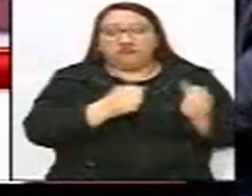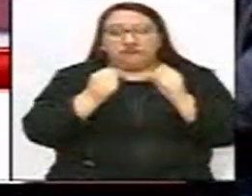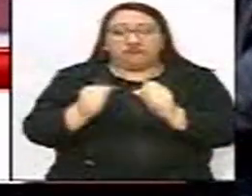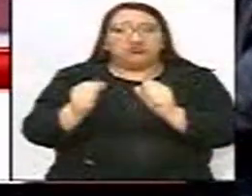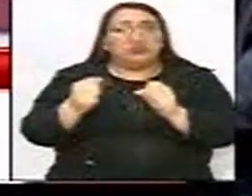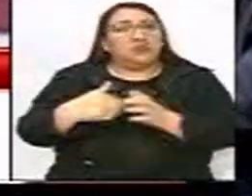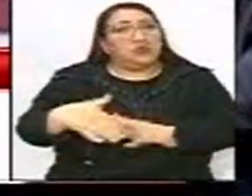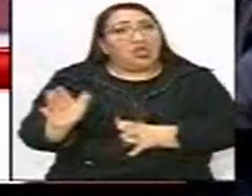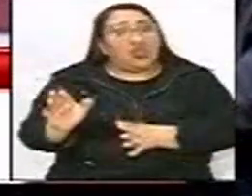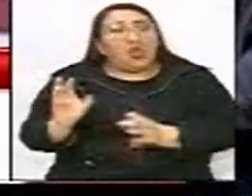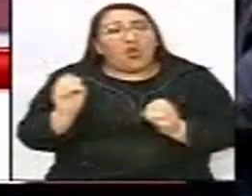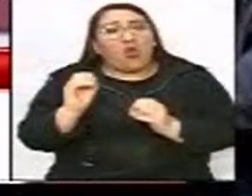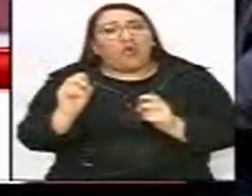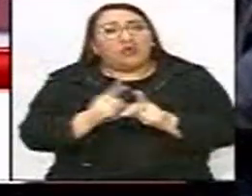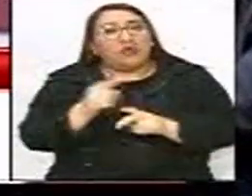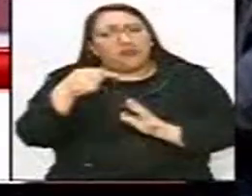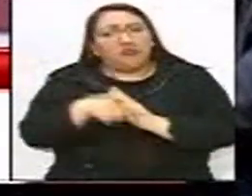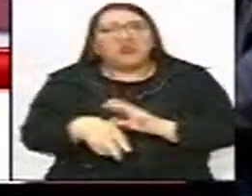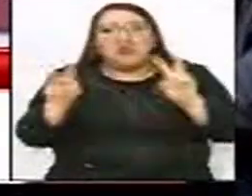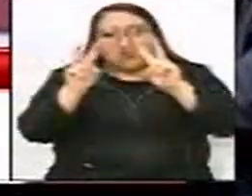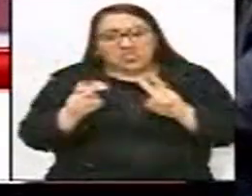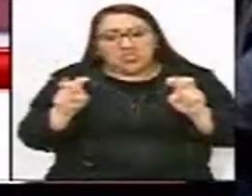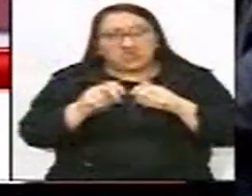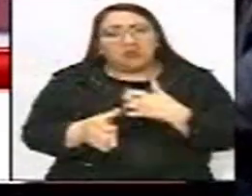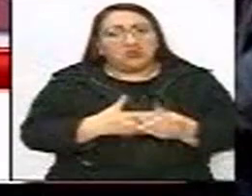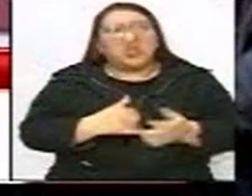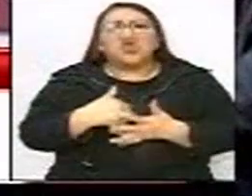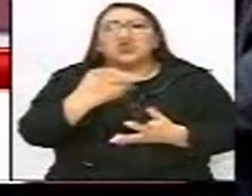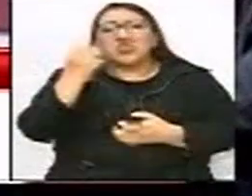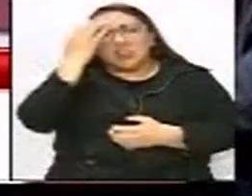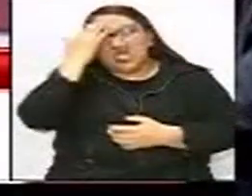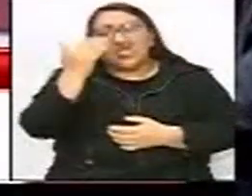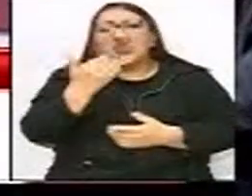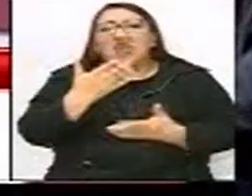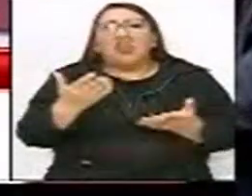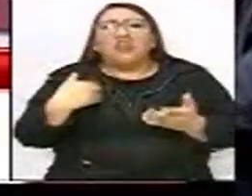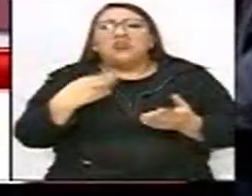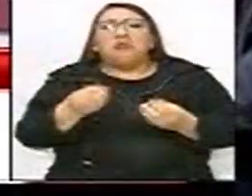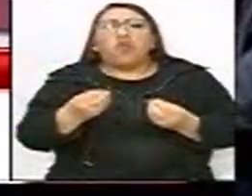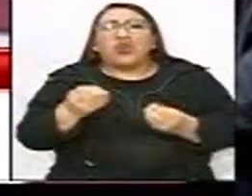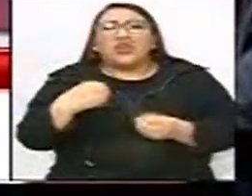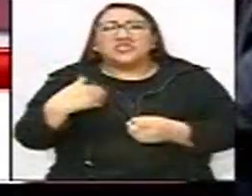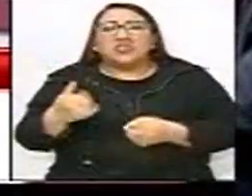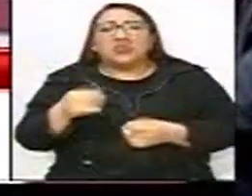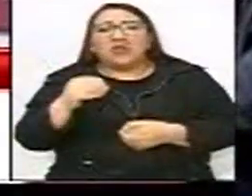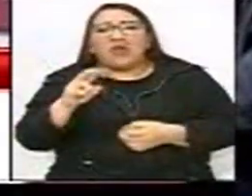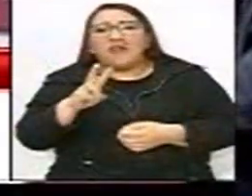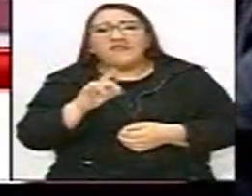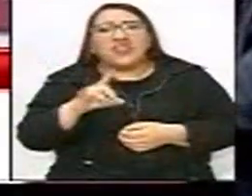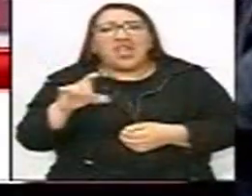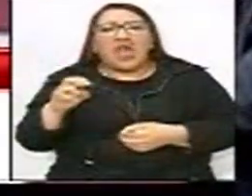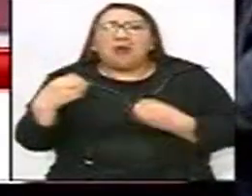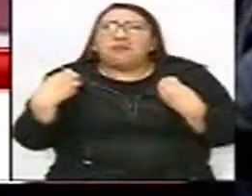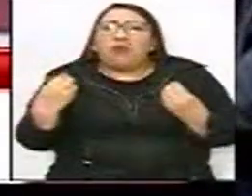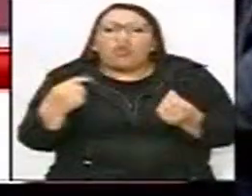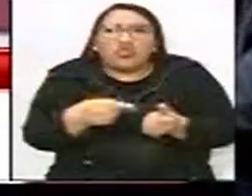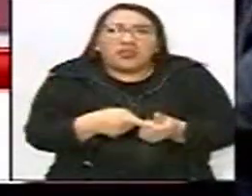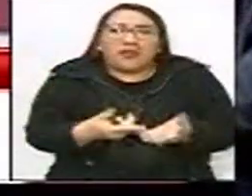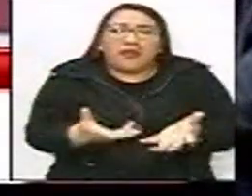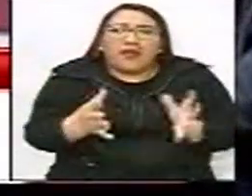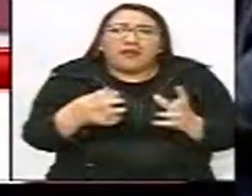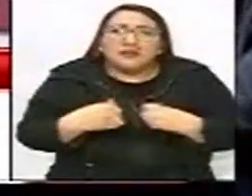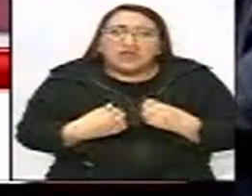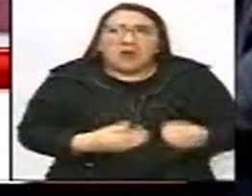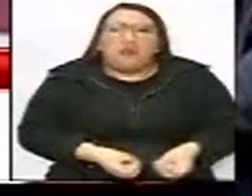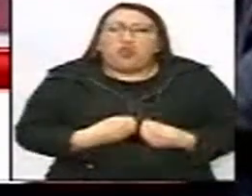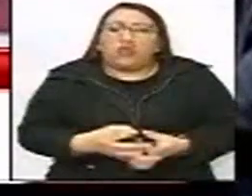sitio, y que se profundicen las investigaciones. Yo quisiera saber qué cosa le llevó a la señora alcaldesa de ese entonces a tomar este tipo de decisiones.